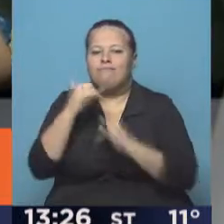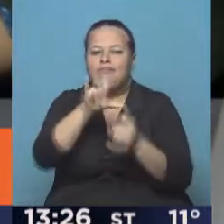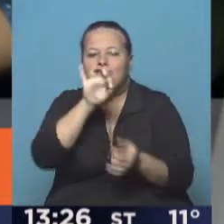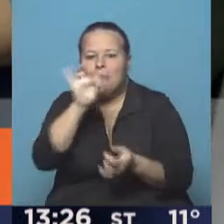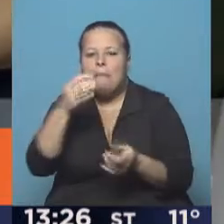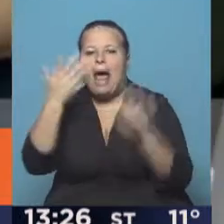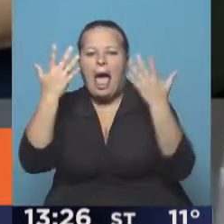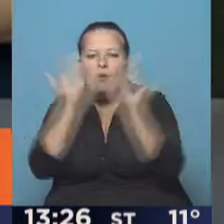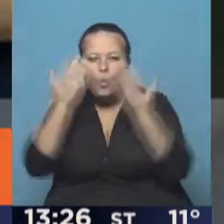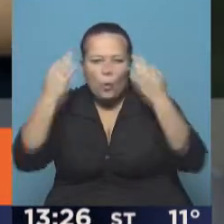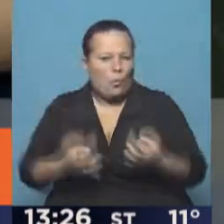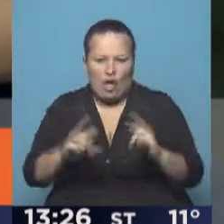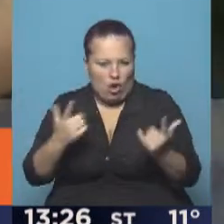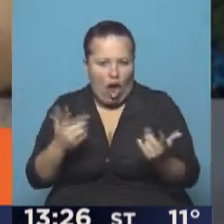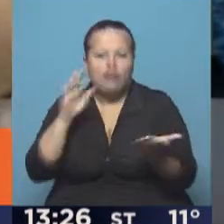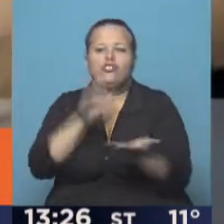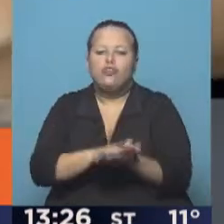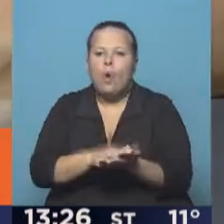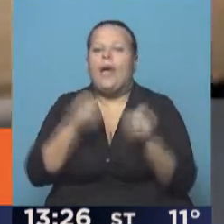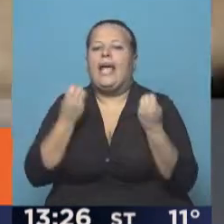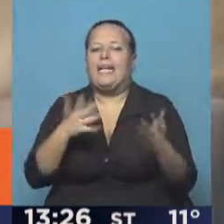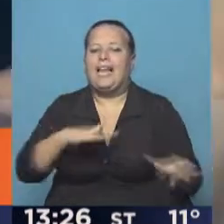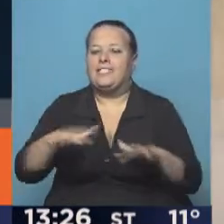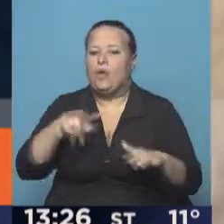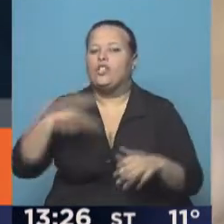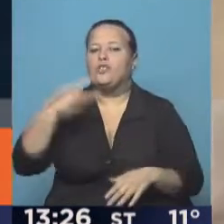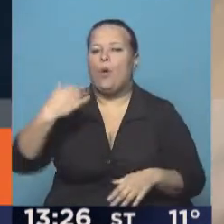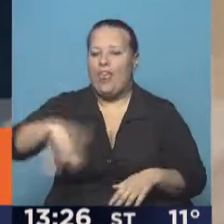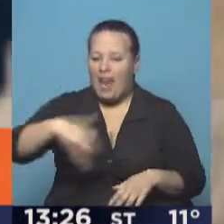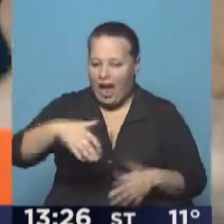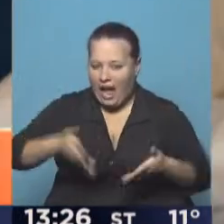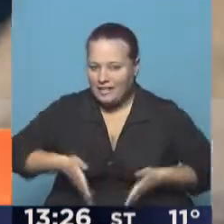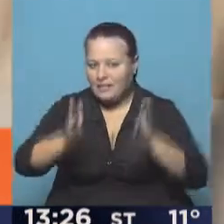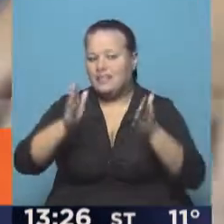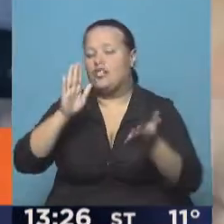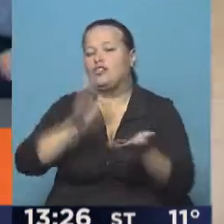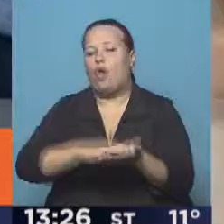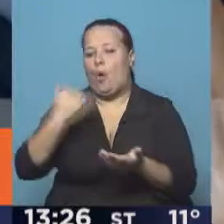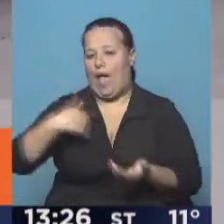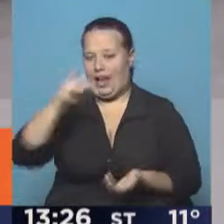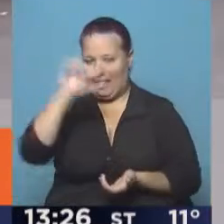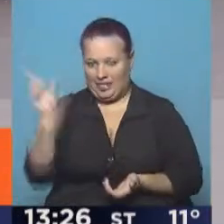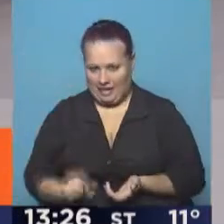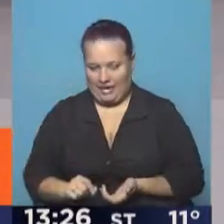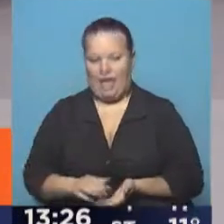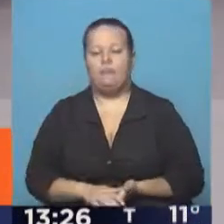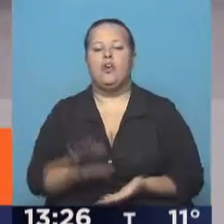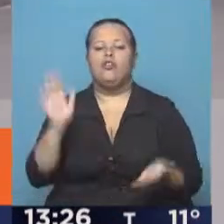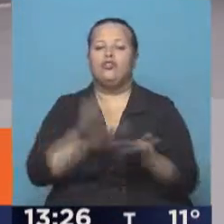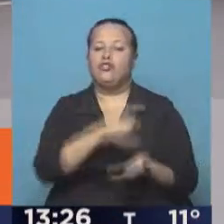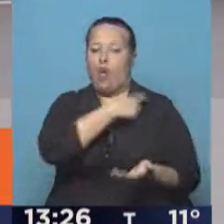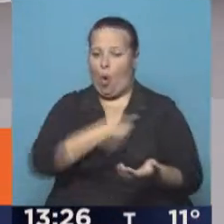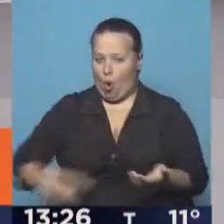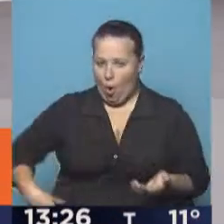datos para hacer un buen análisis respecto de cuál es la situación de la seguridad vial en la república argentina respecto del uso del cinturón